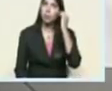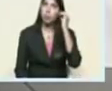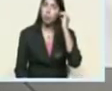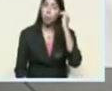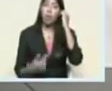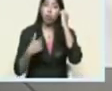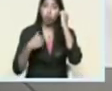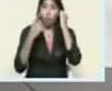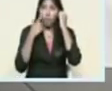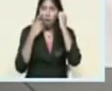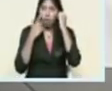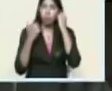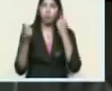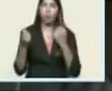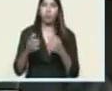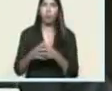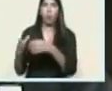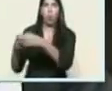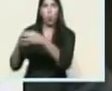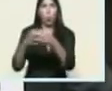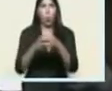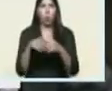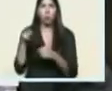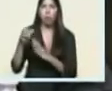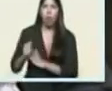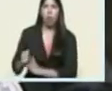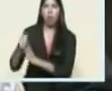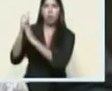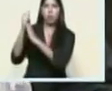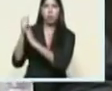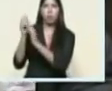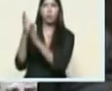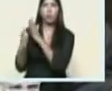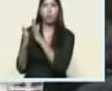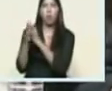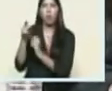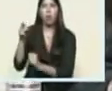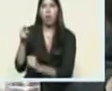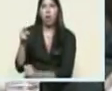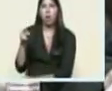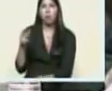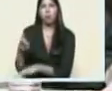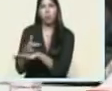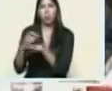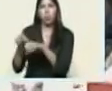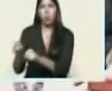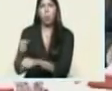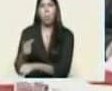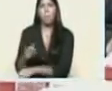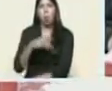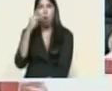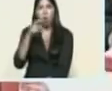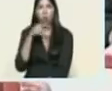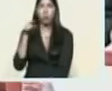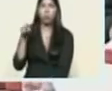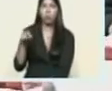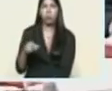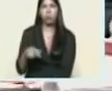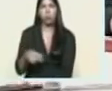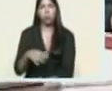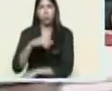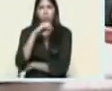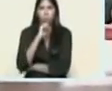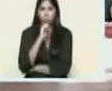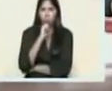sectores que dirigen hoy el poder político en los Estados Unidos se refieren a nuestros pueblos.